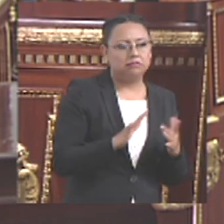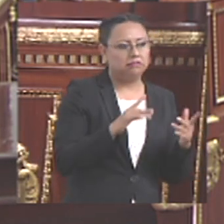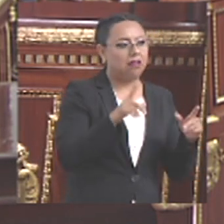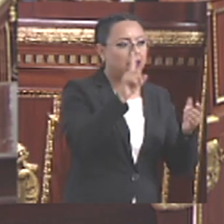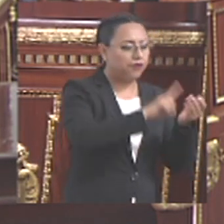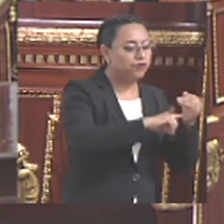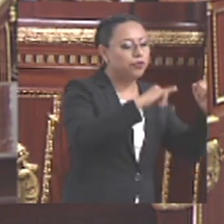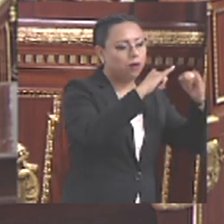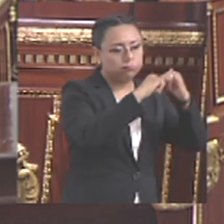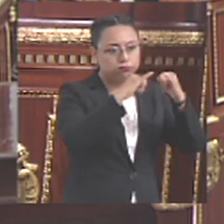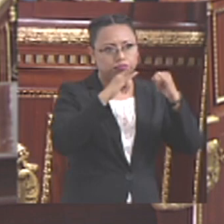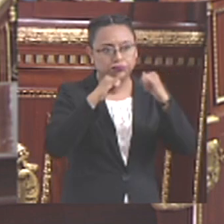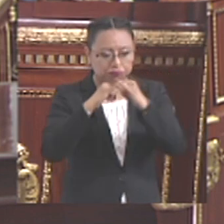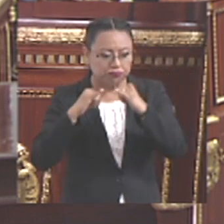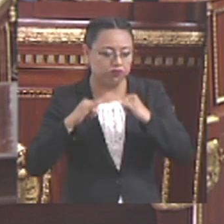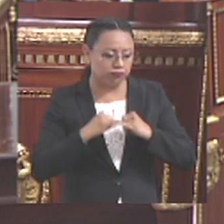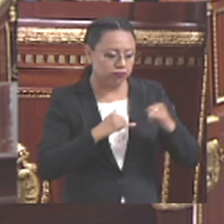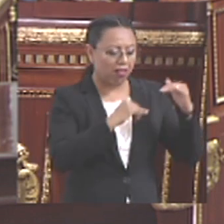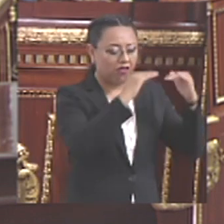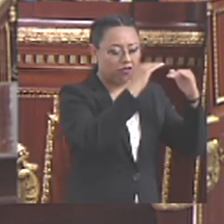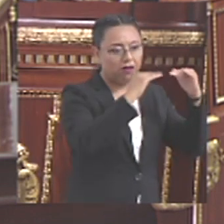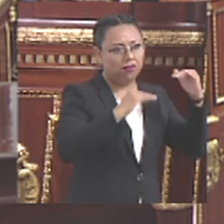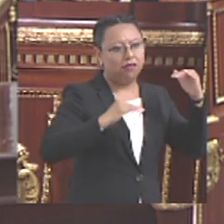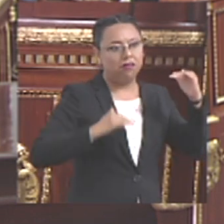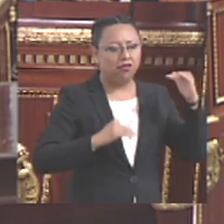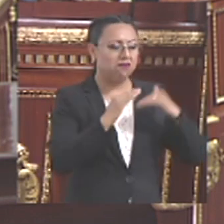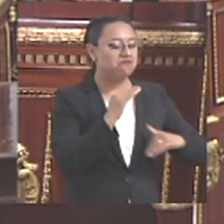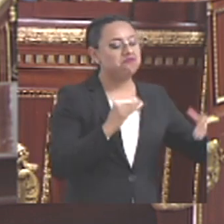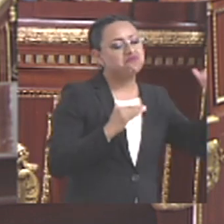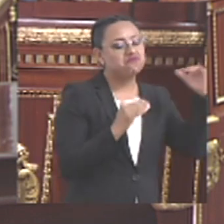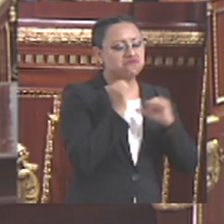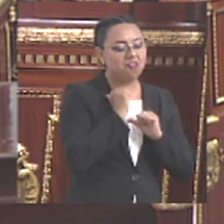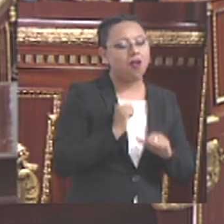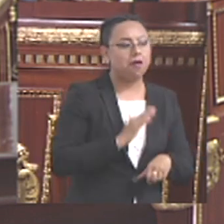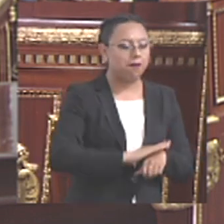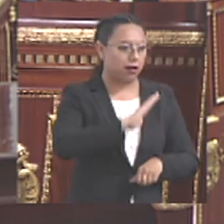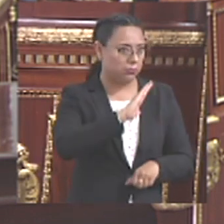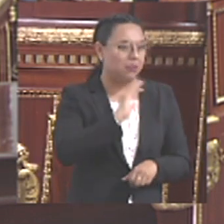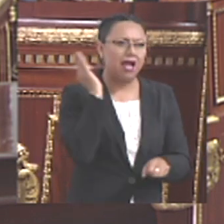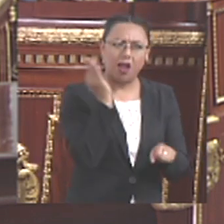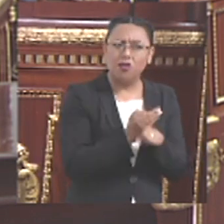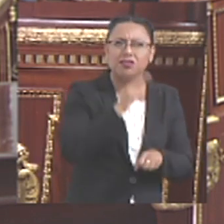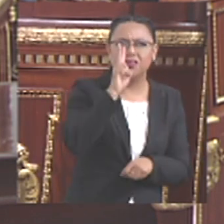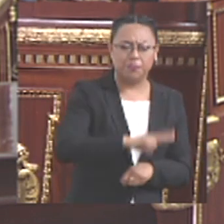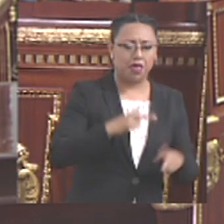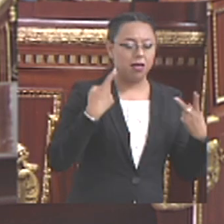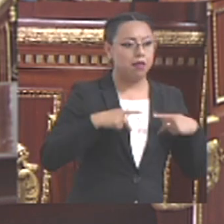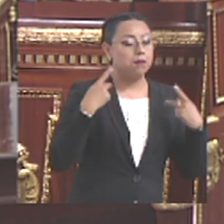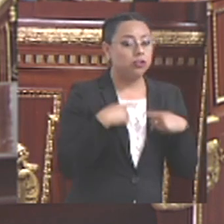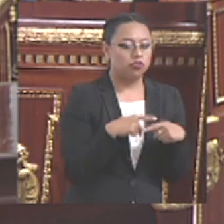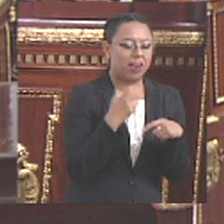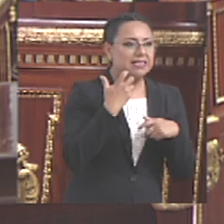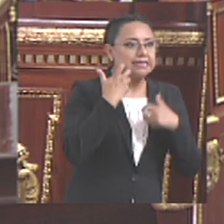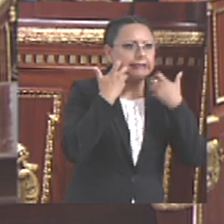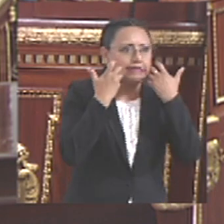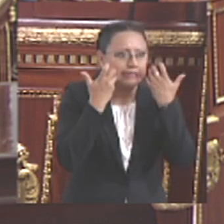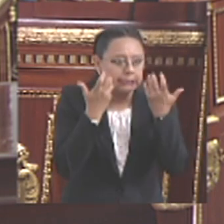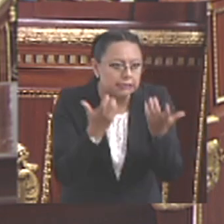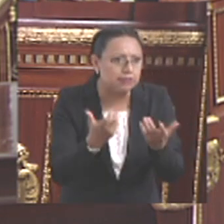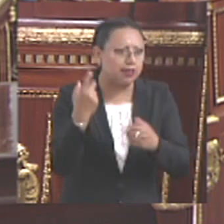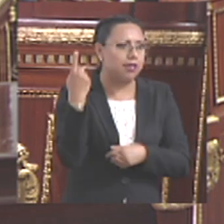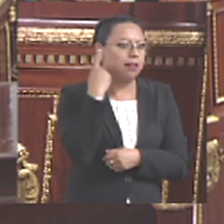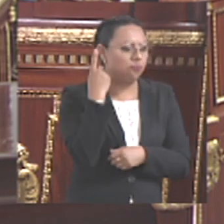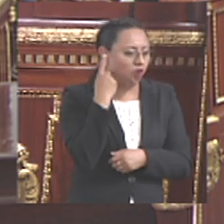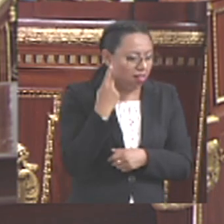institucionales. Hoy se entiende que la ganancia política está en el generar resentimiento entre los